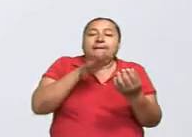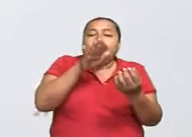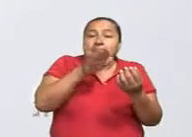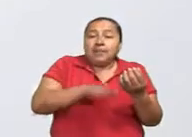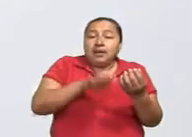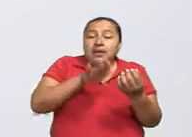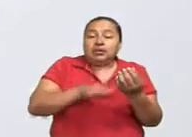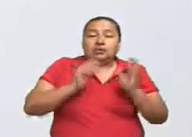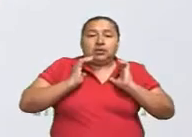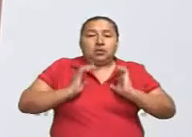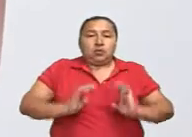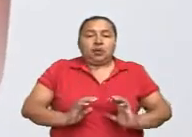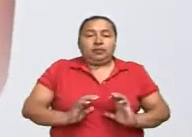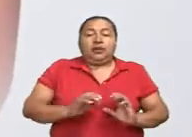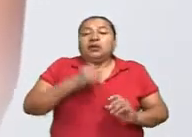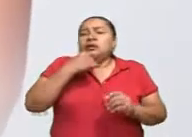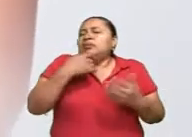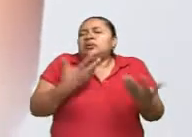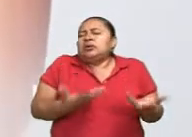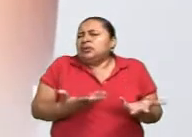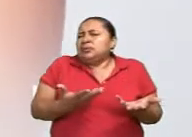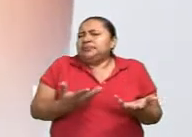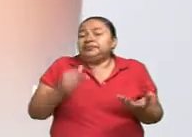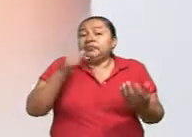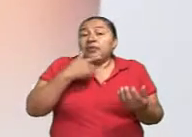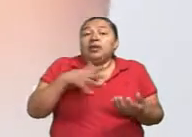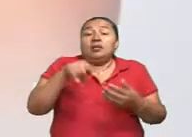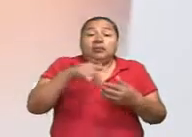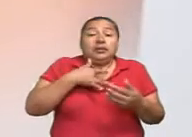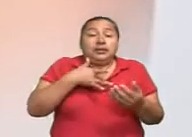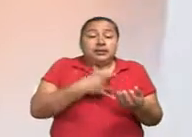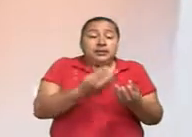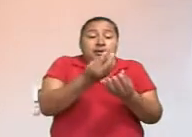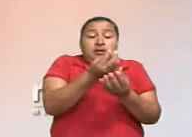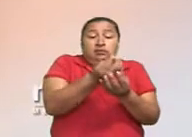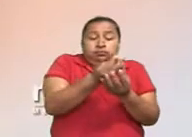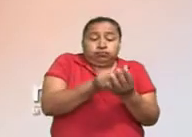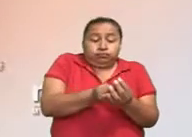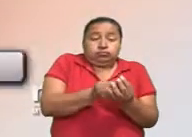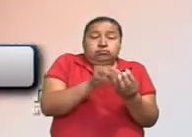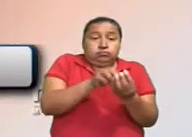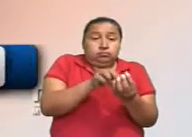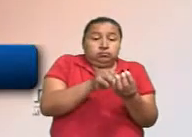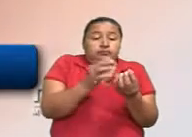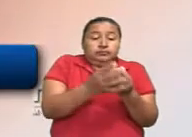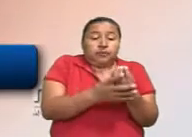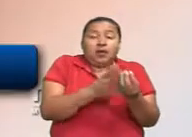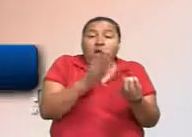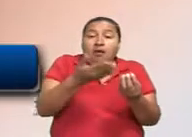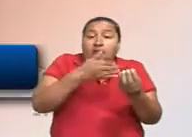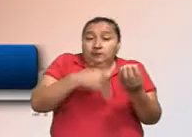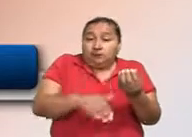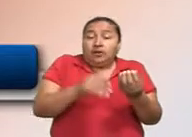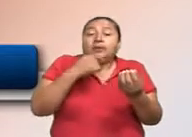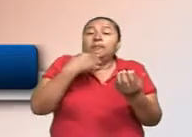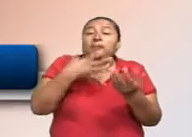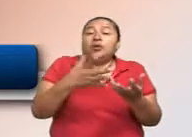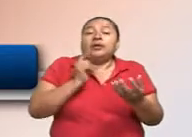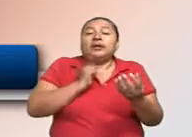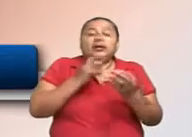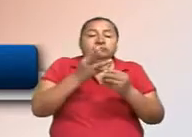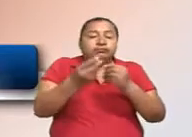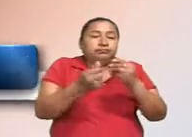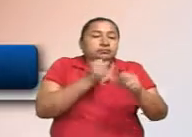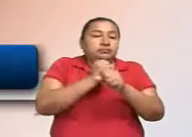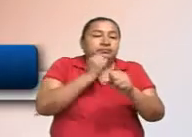en nuestro cuerpo. ¿Por qué es esto? Porque él necesita tener esta temperatura para poder producir los espermas, de